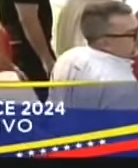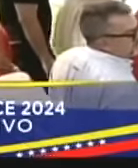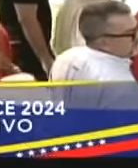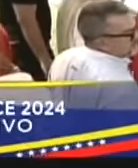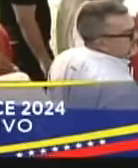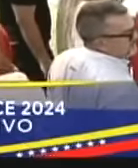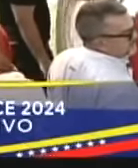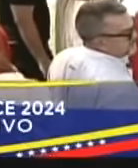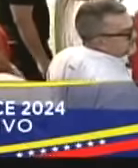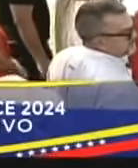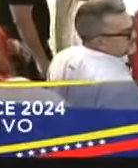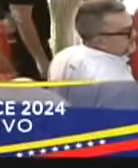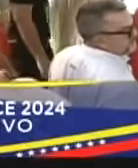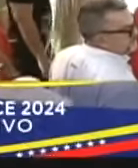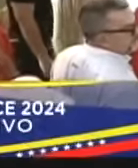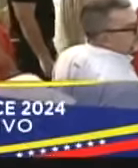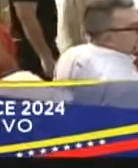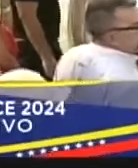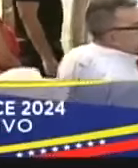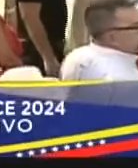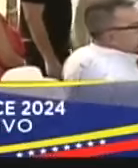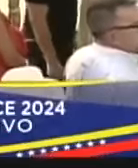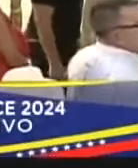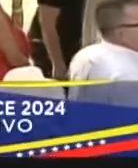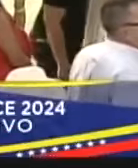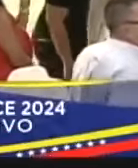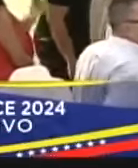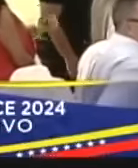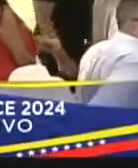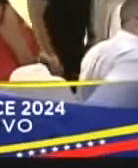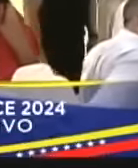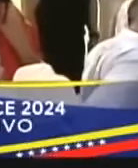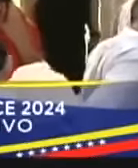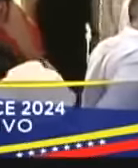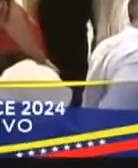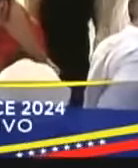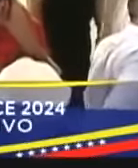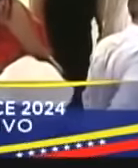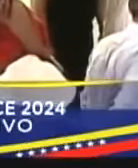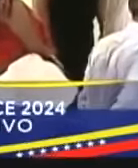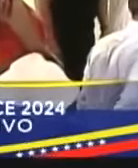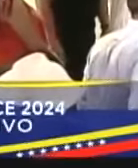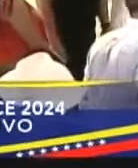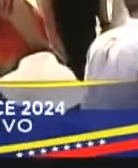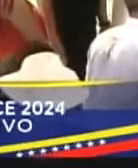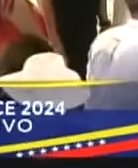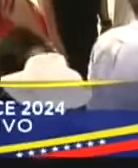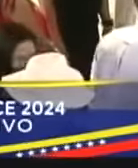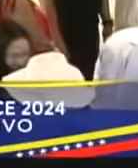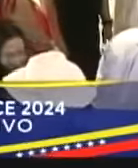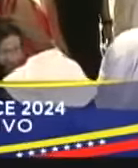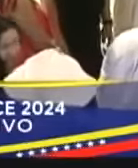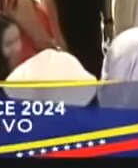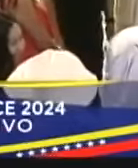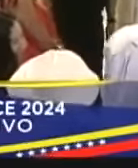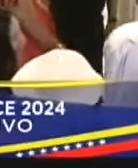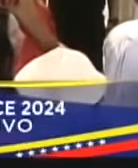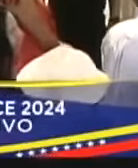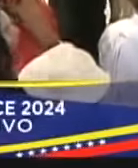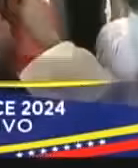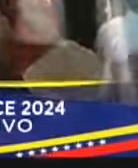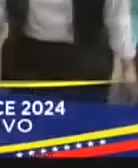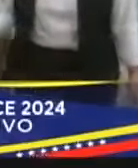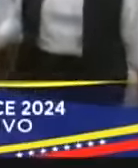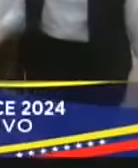aconseja que lo abisma, el anema que lo cruza, su flor que lo custodia, el lucero que lo alumbra, la palma que lo custodia,